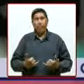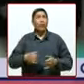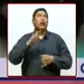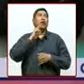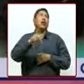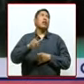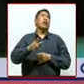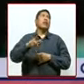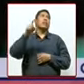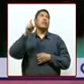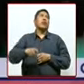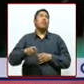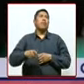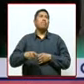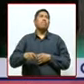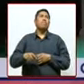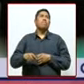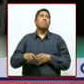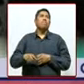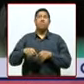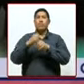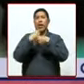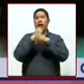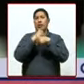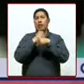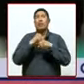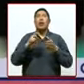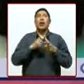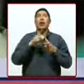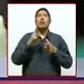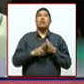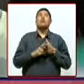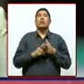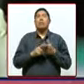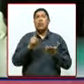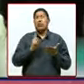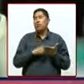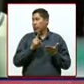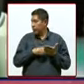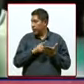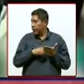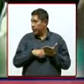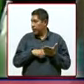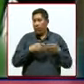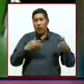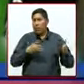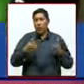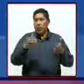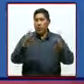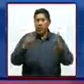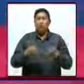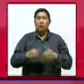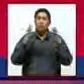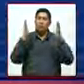realmente tengan que ser ejecutado, ¿no? Entonces, de esa manera realmente estoy muy satisfecha.